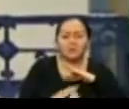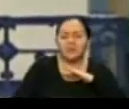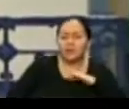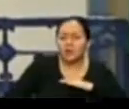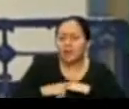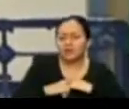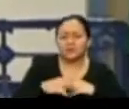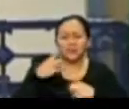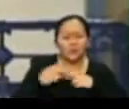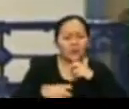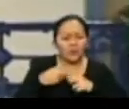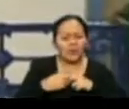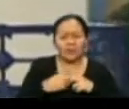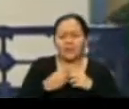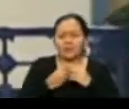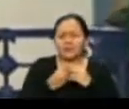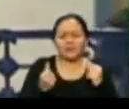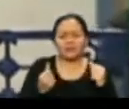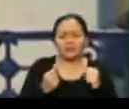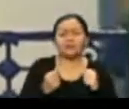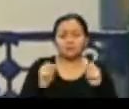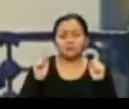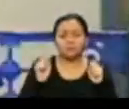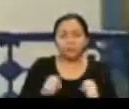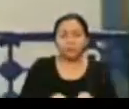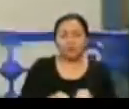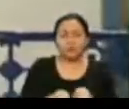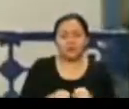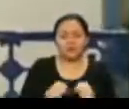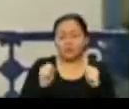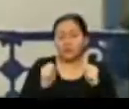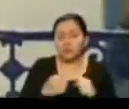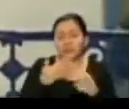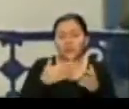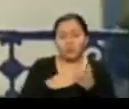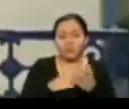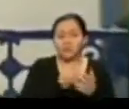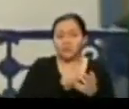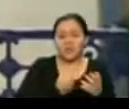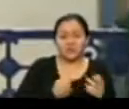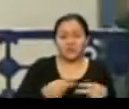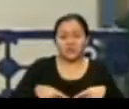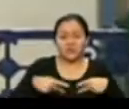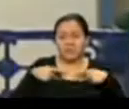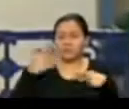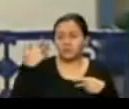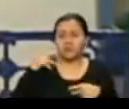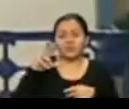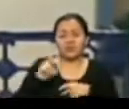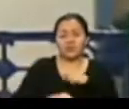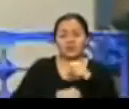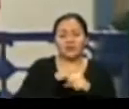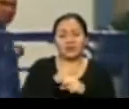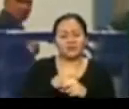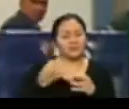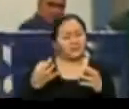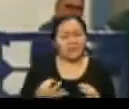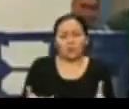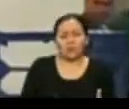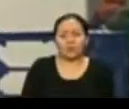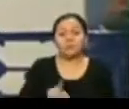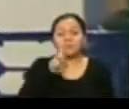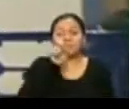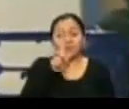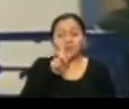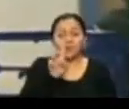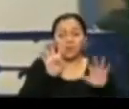democracia, hubiéramos dado la vida. Y nos hubiera costado la vida hace 30 años, en los años 70,